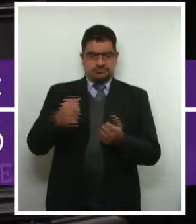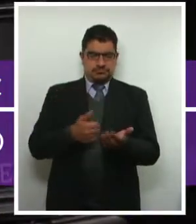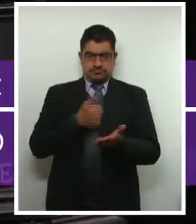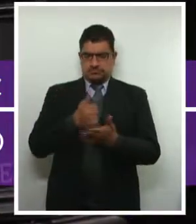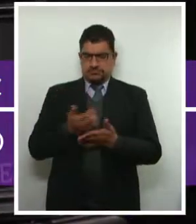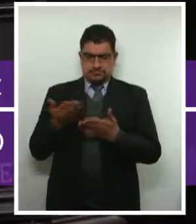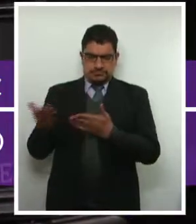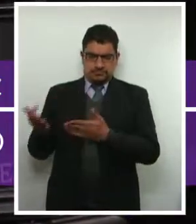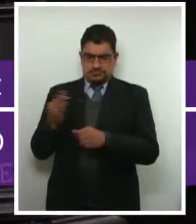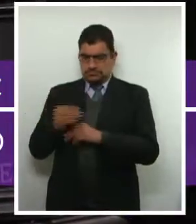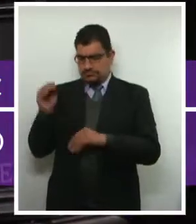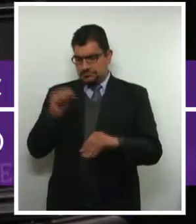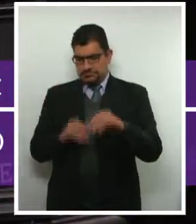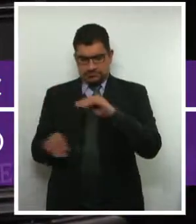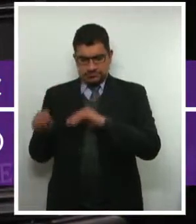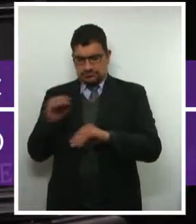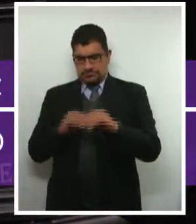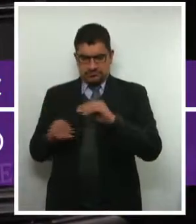que está